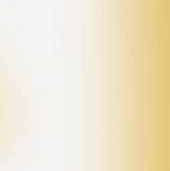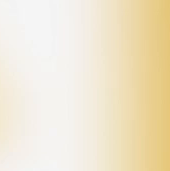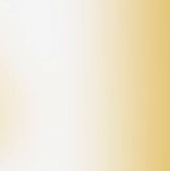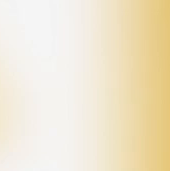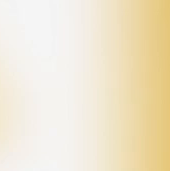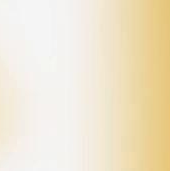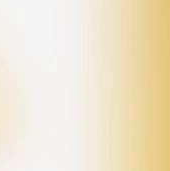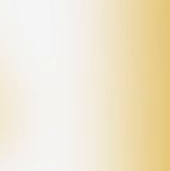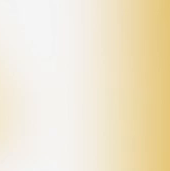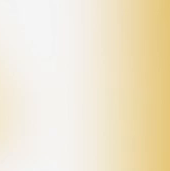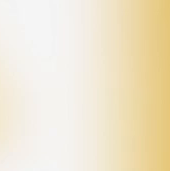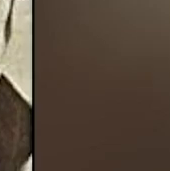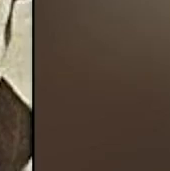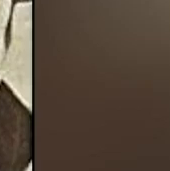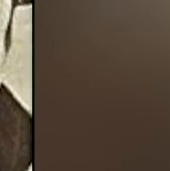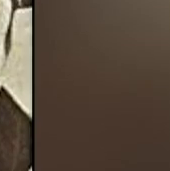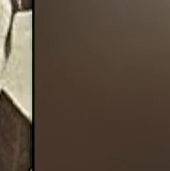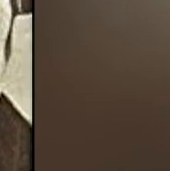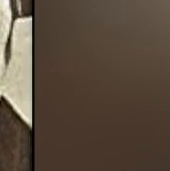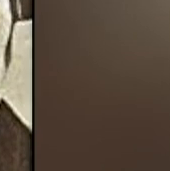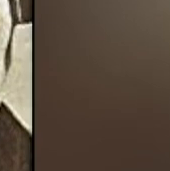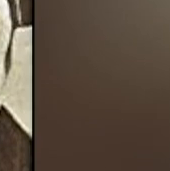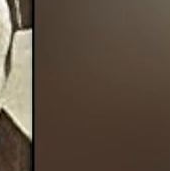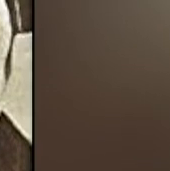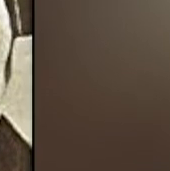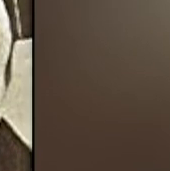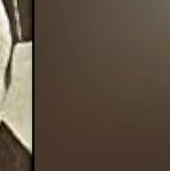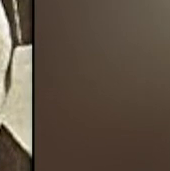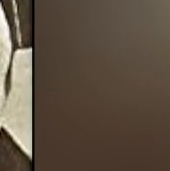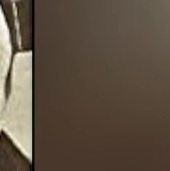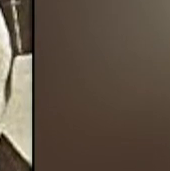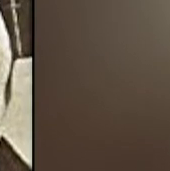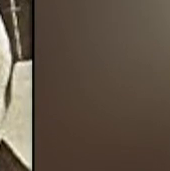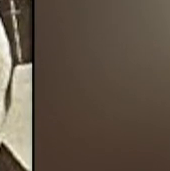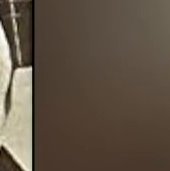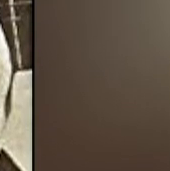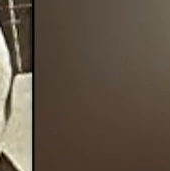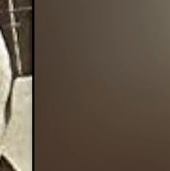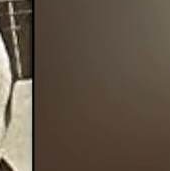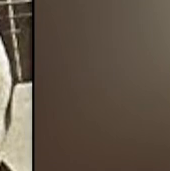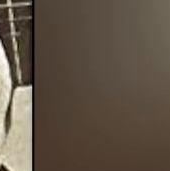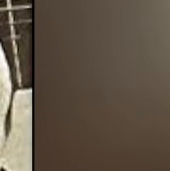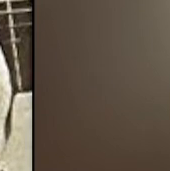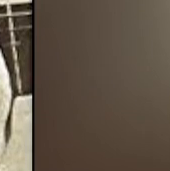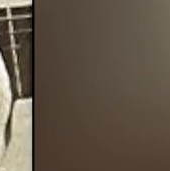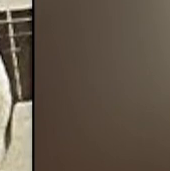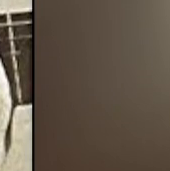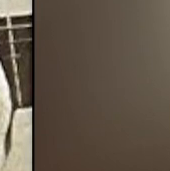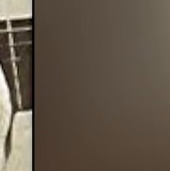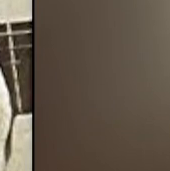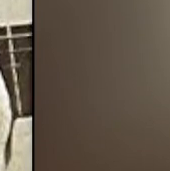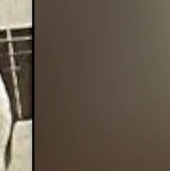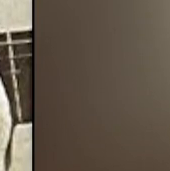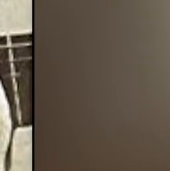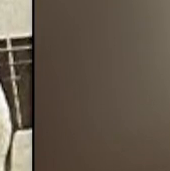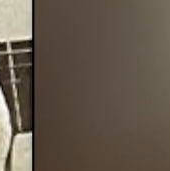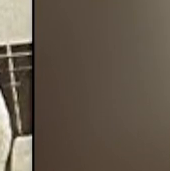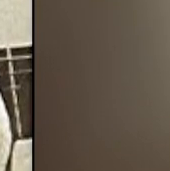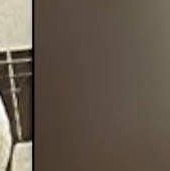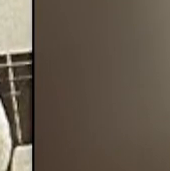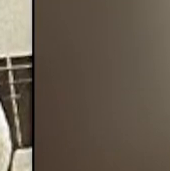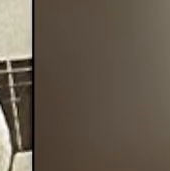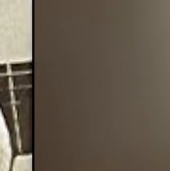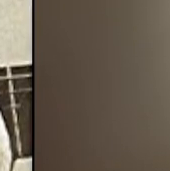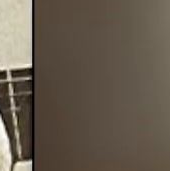fantasía flamenca en 1973 de Lucía alcanzó fama internacional con el tema entre dos